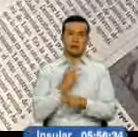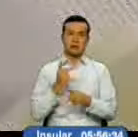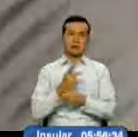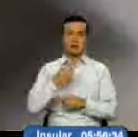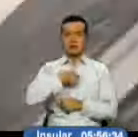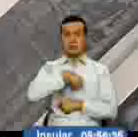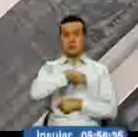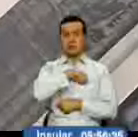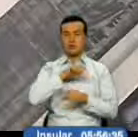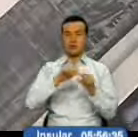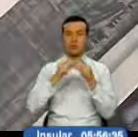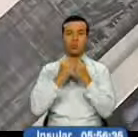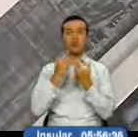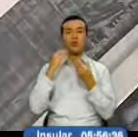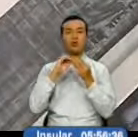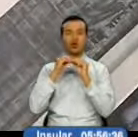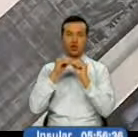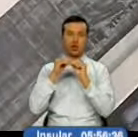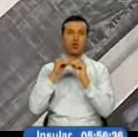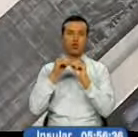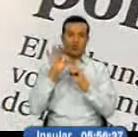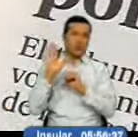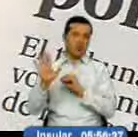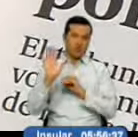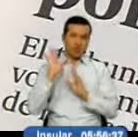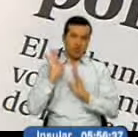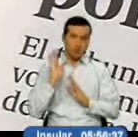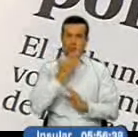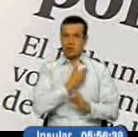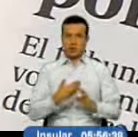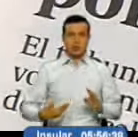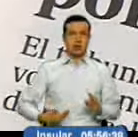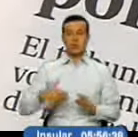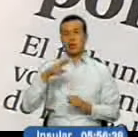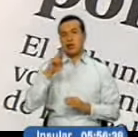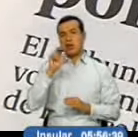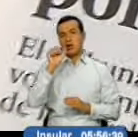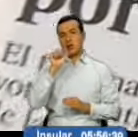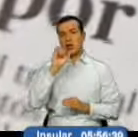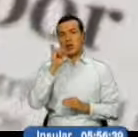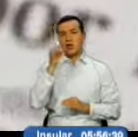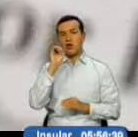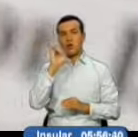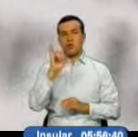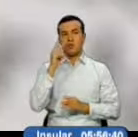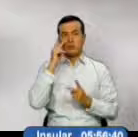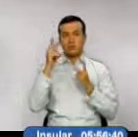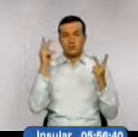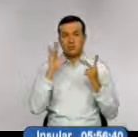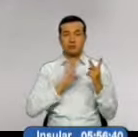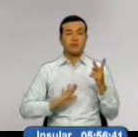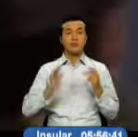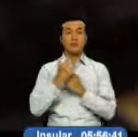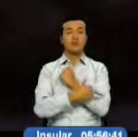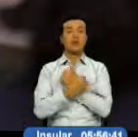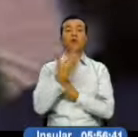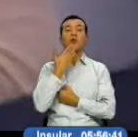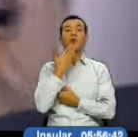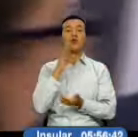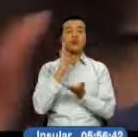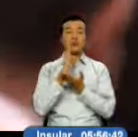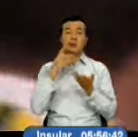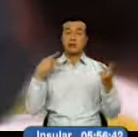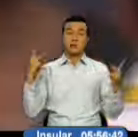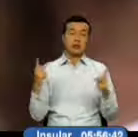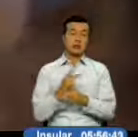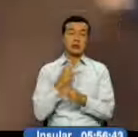el Partido Popular. El presidente del gobierno español, el conservador Mariano Rajoy, tendrá que declarar ante la Audiencia Nacional como testigo en el mayor